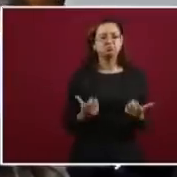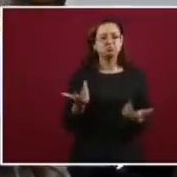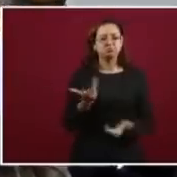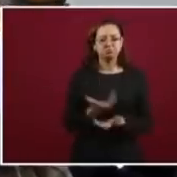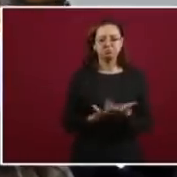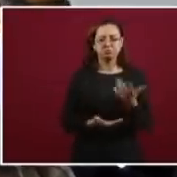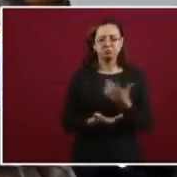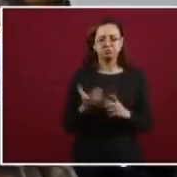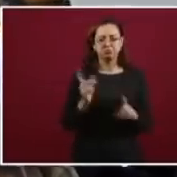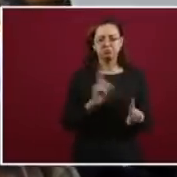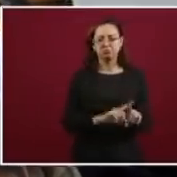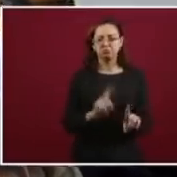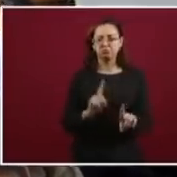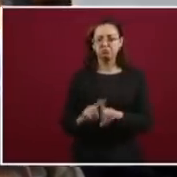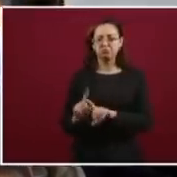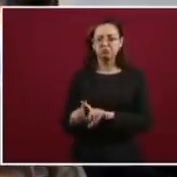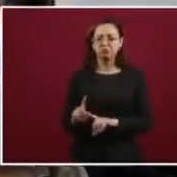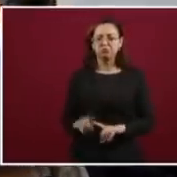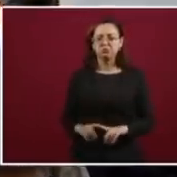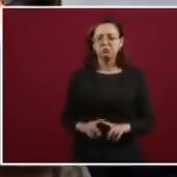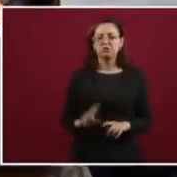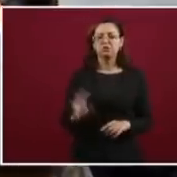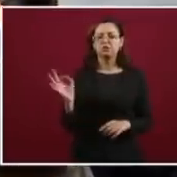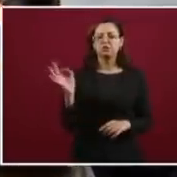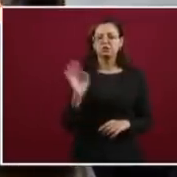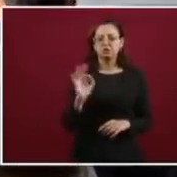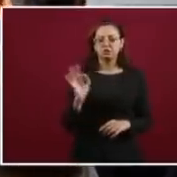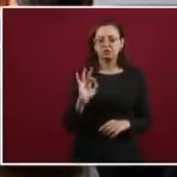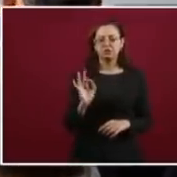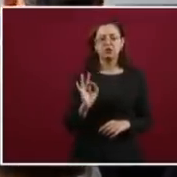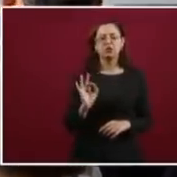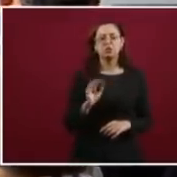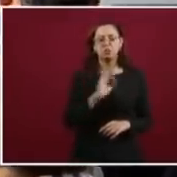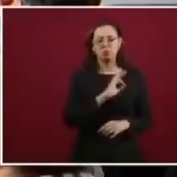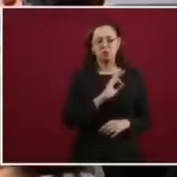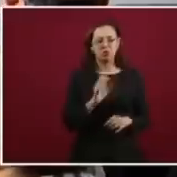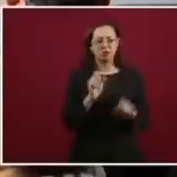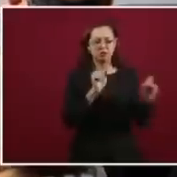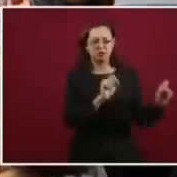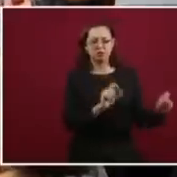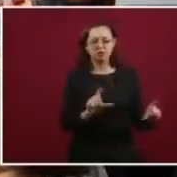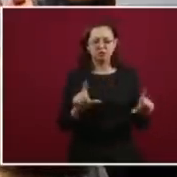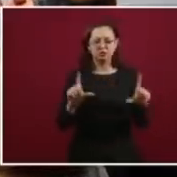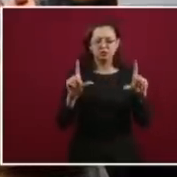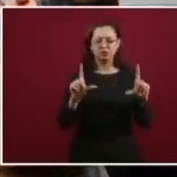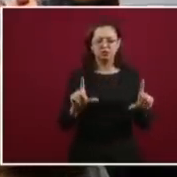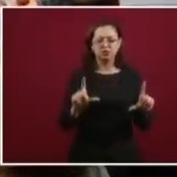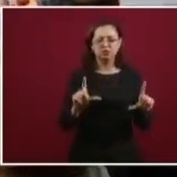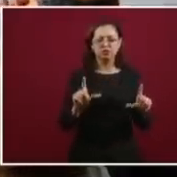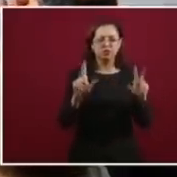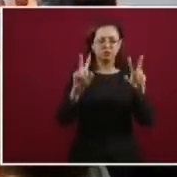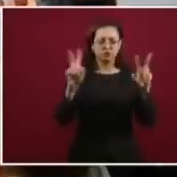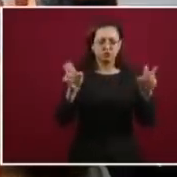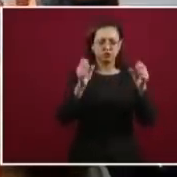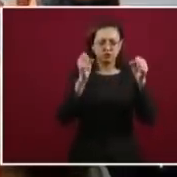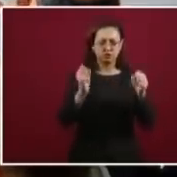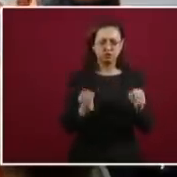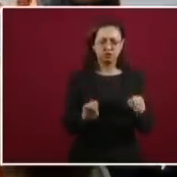a ver si nos da tiempo de poner lo de seguridad